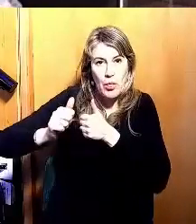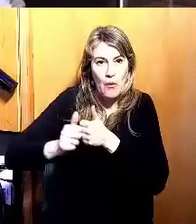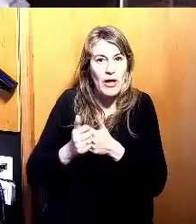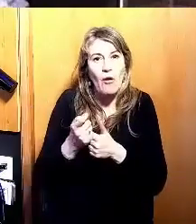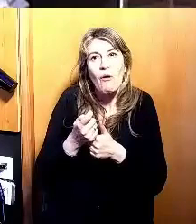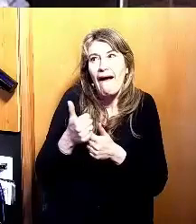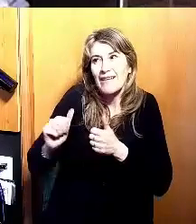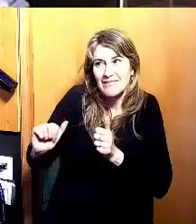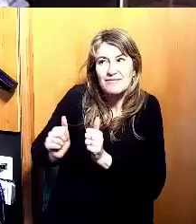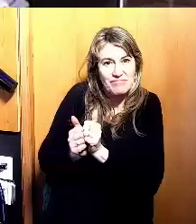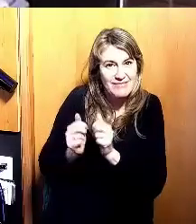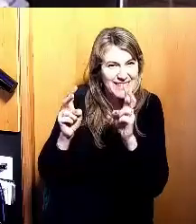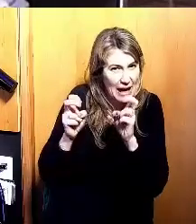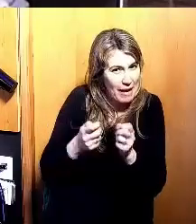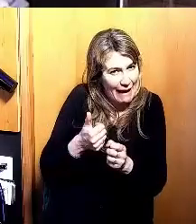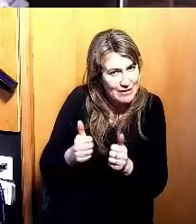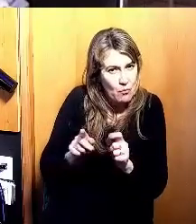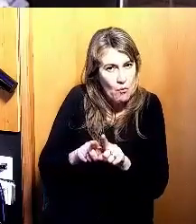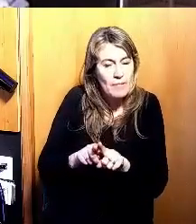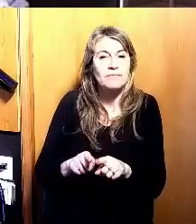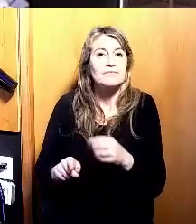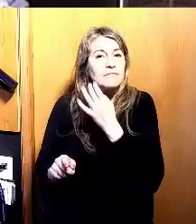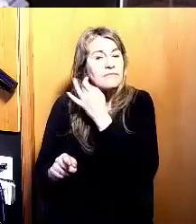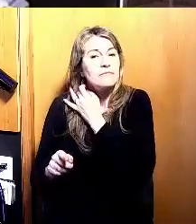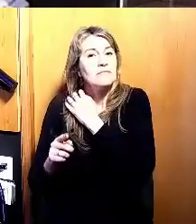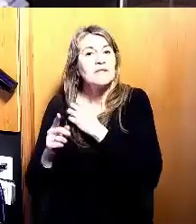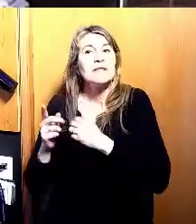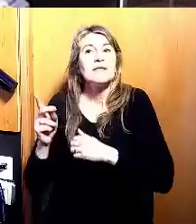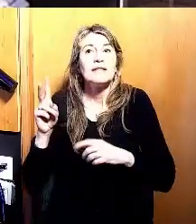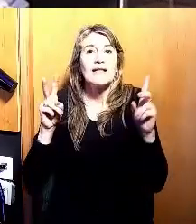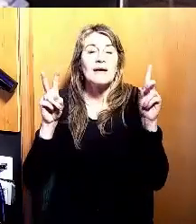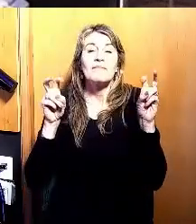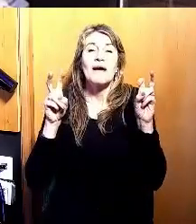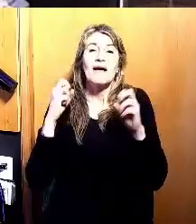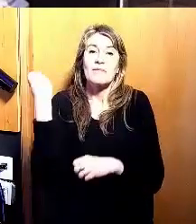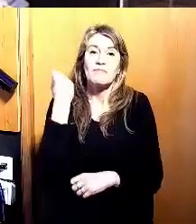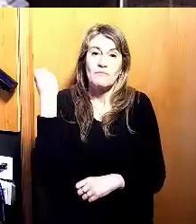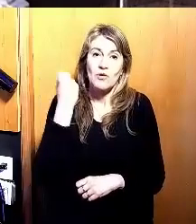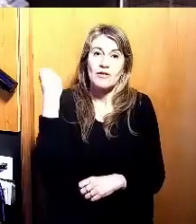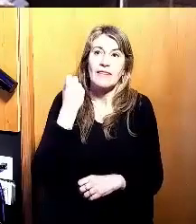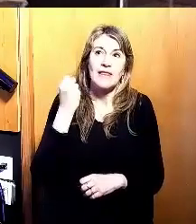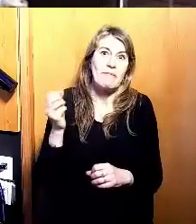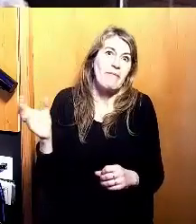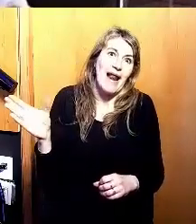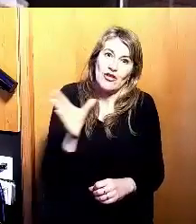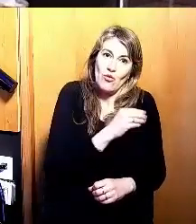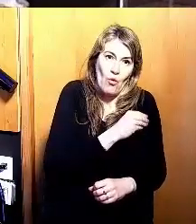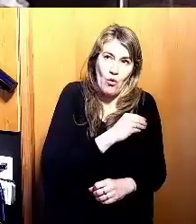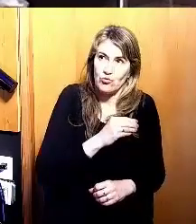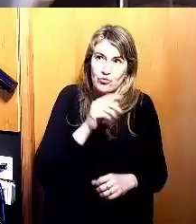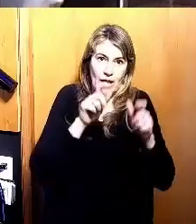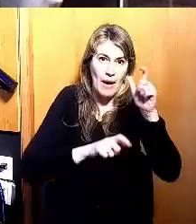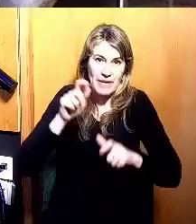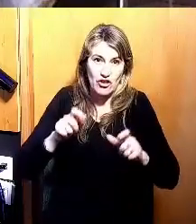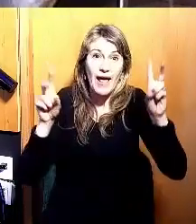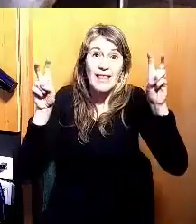básicamente. Y también de algo que es absolutamente central para la humanidad, digamos, que es el tema ambiental,